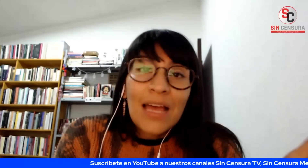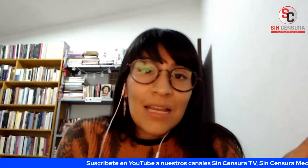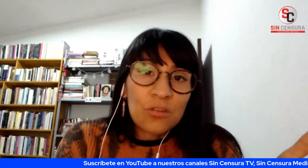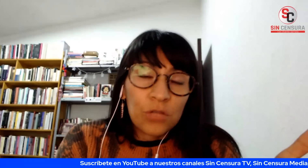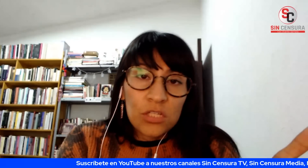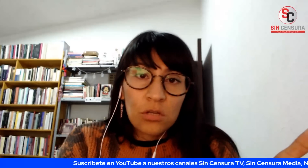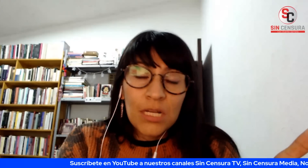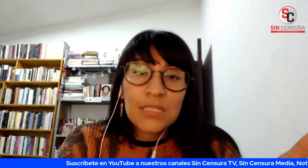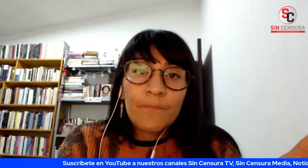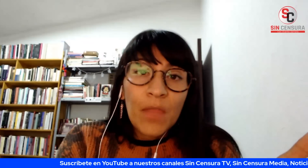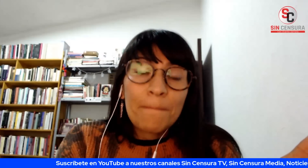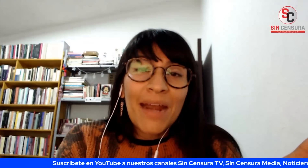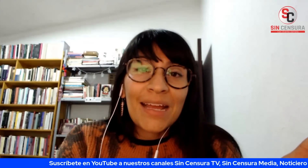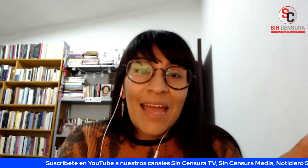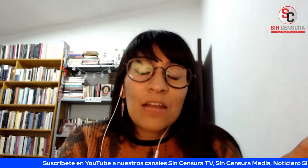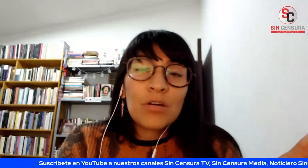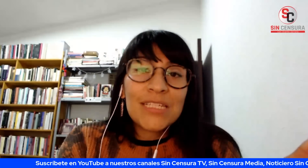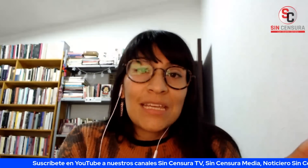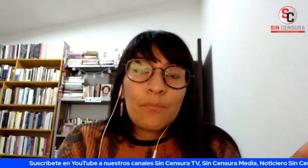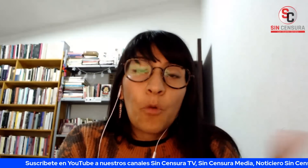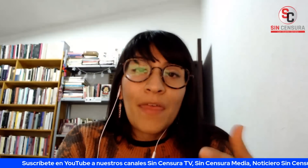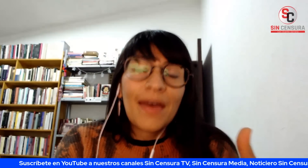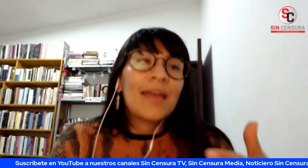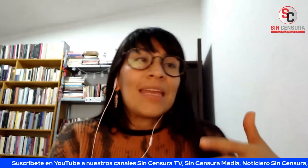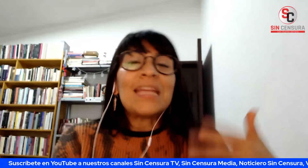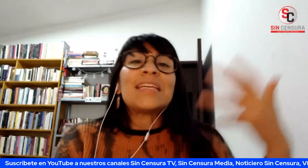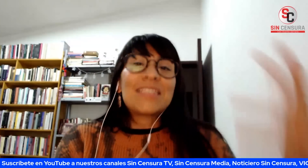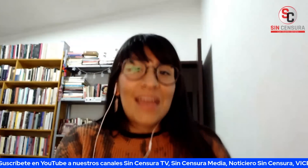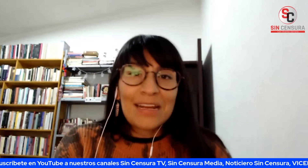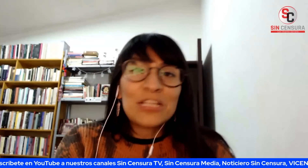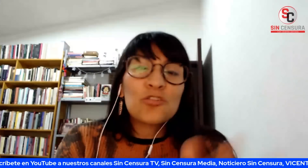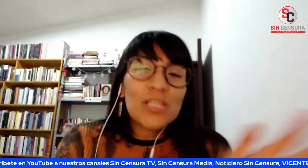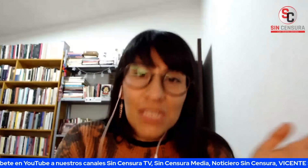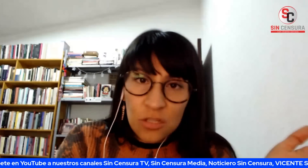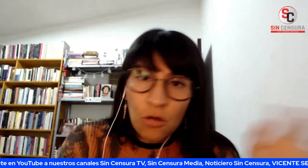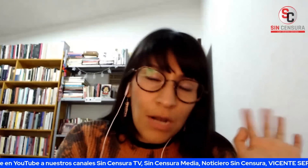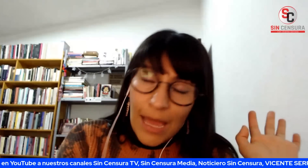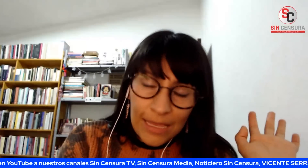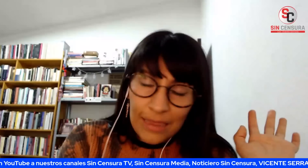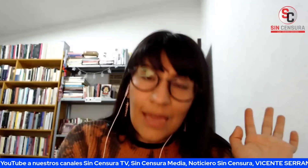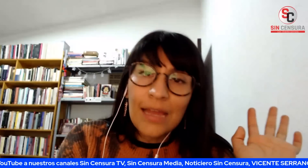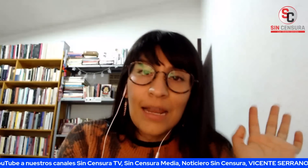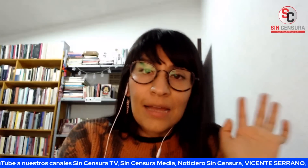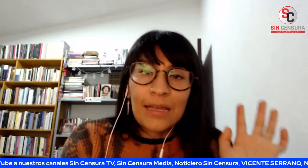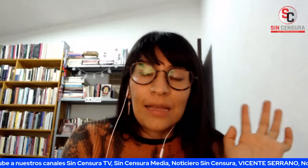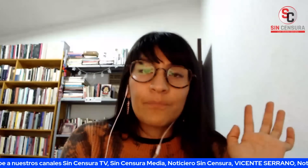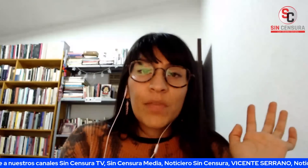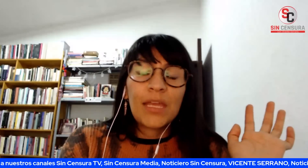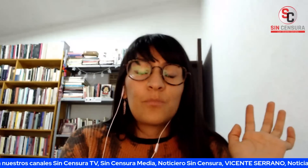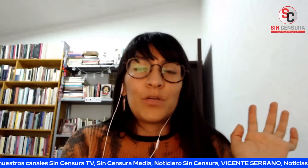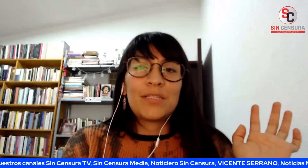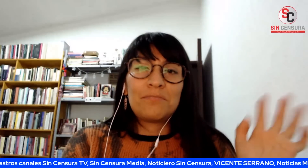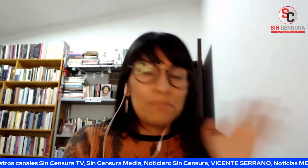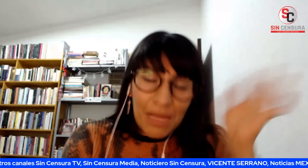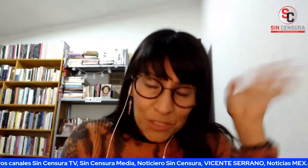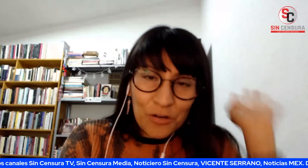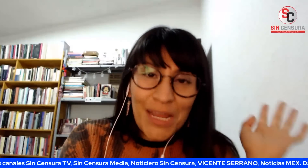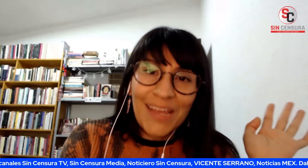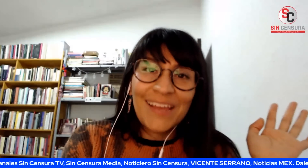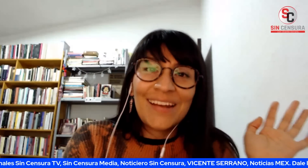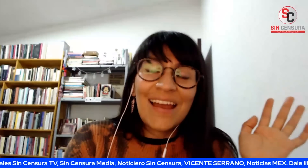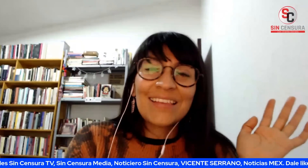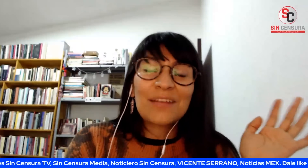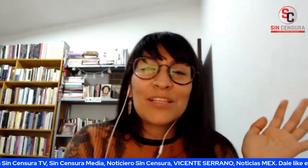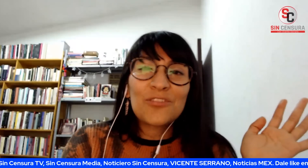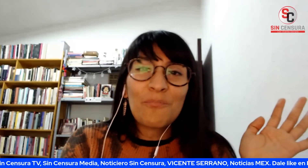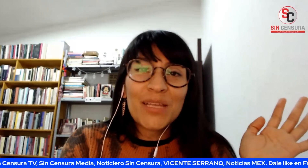están dadas las condiciones para que algo así pueda iniciar. Y yo insisto con la idea en la que pues mencioné